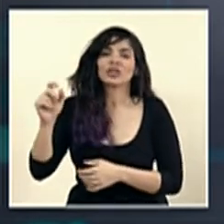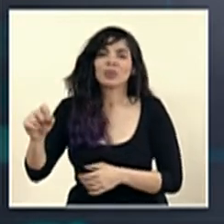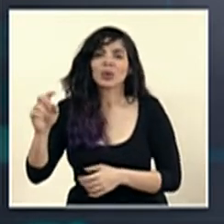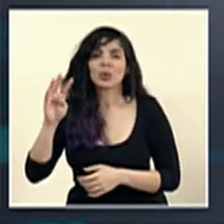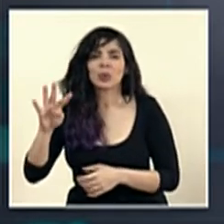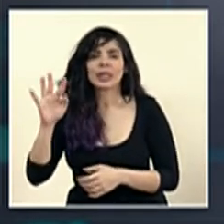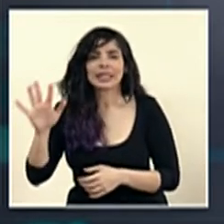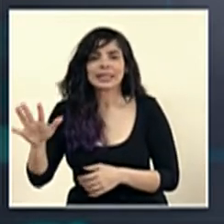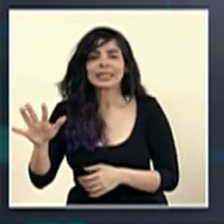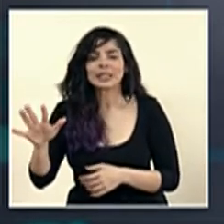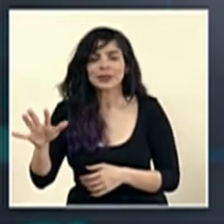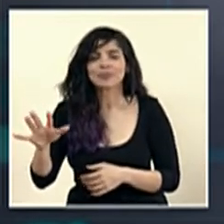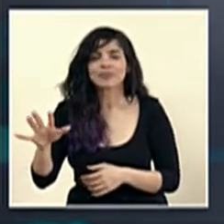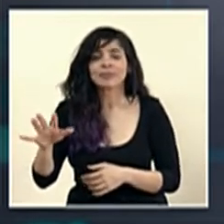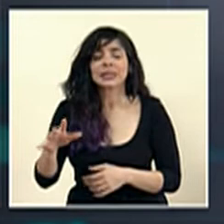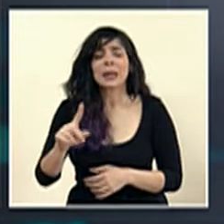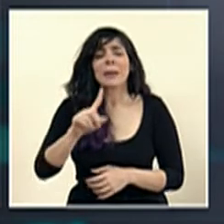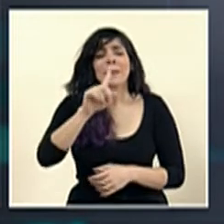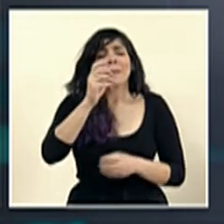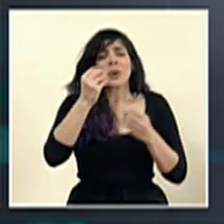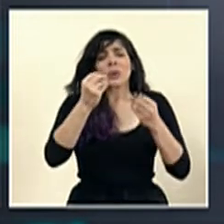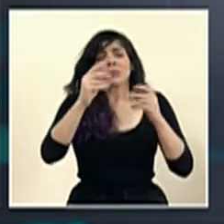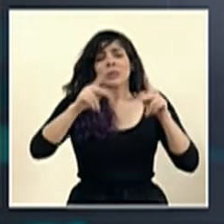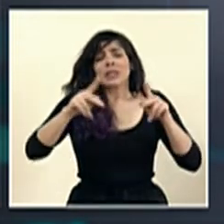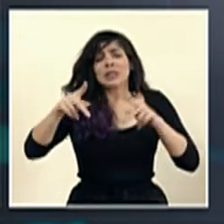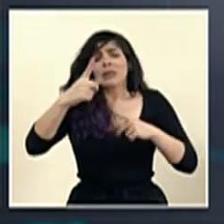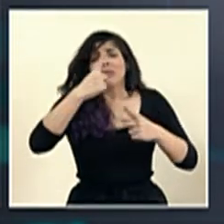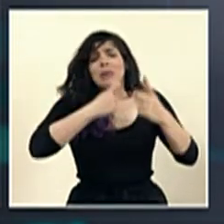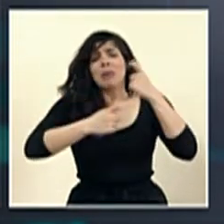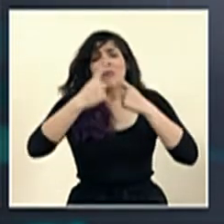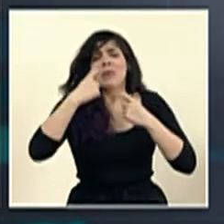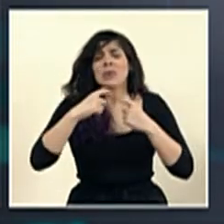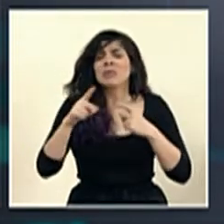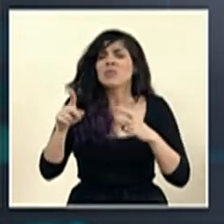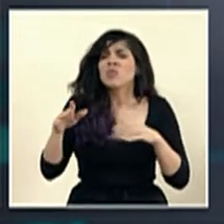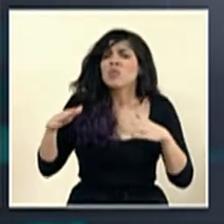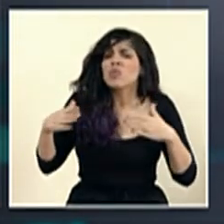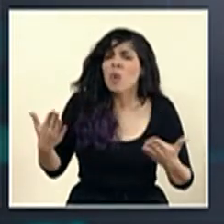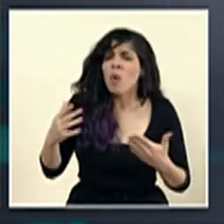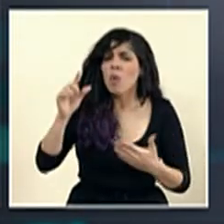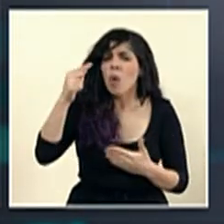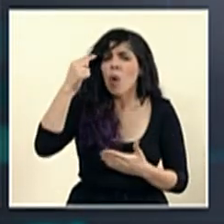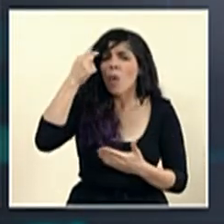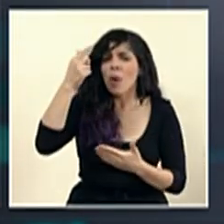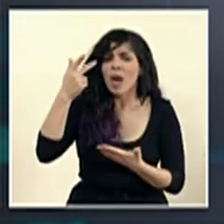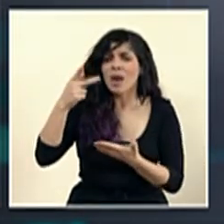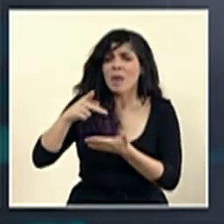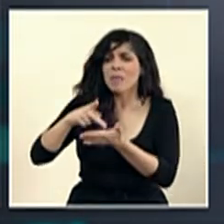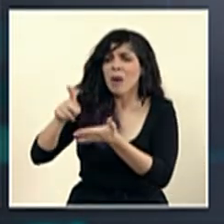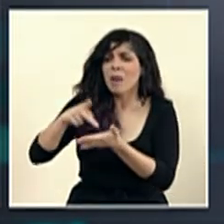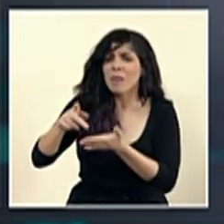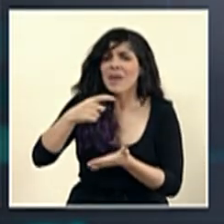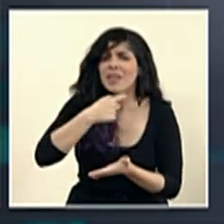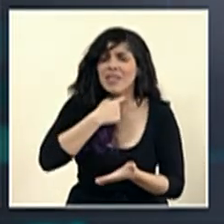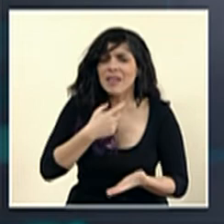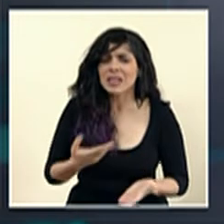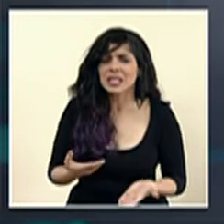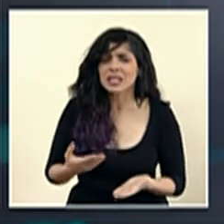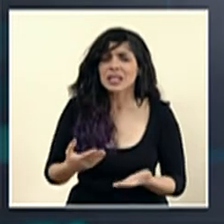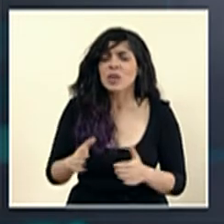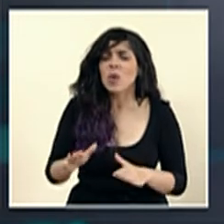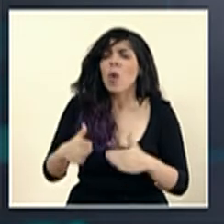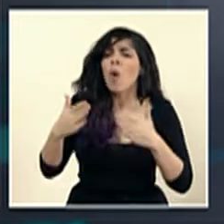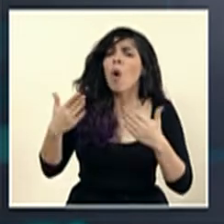12.45. La pregunta de mucha gente es cómo va a financiar el gobierno ese déficit, cómo va a